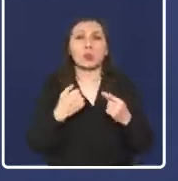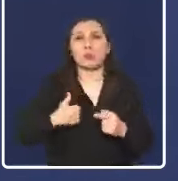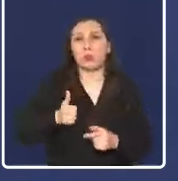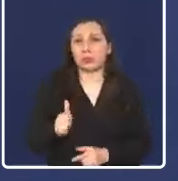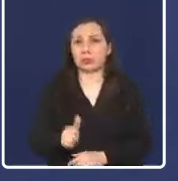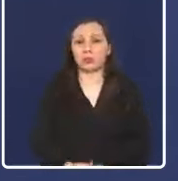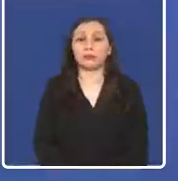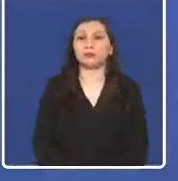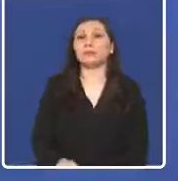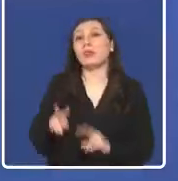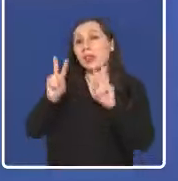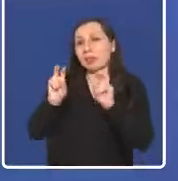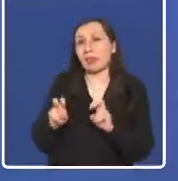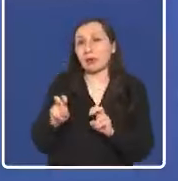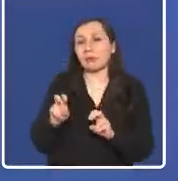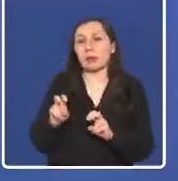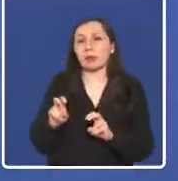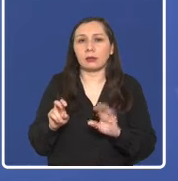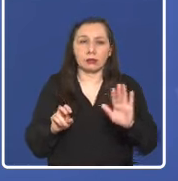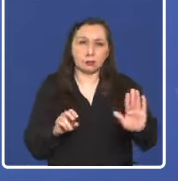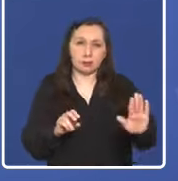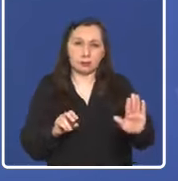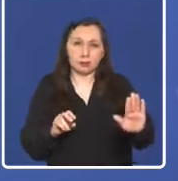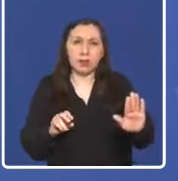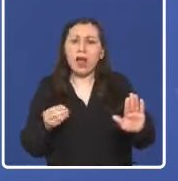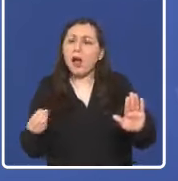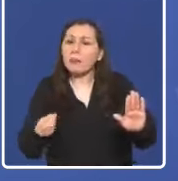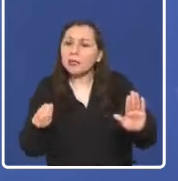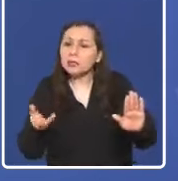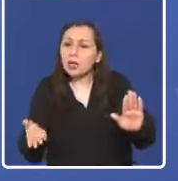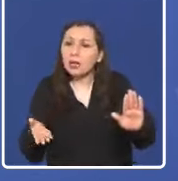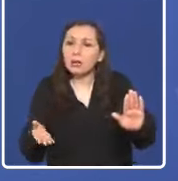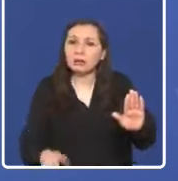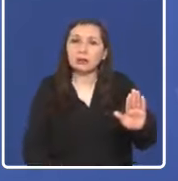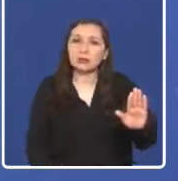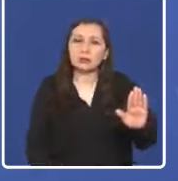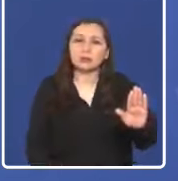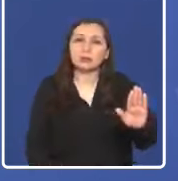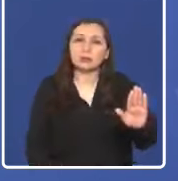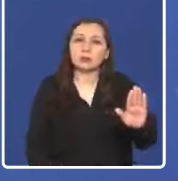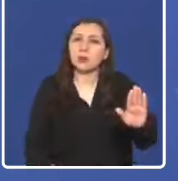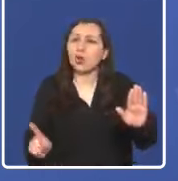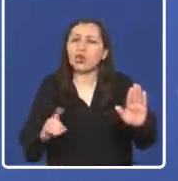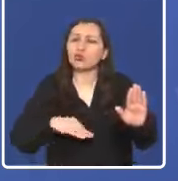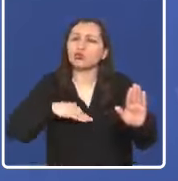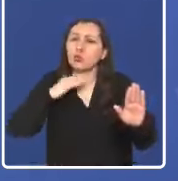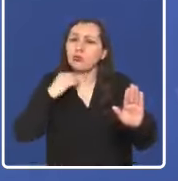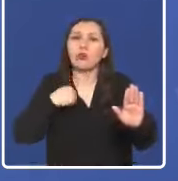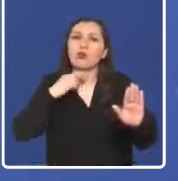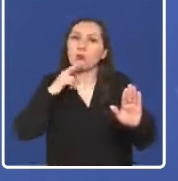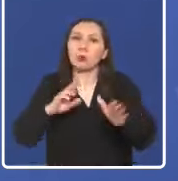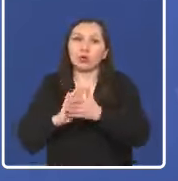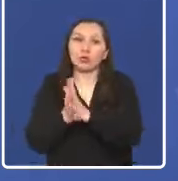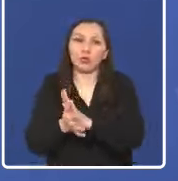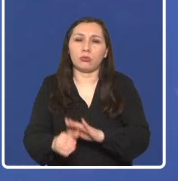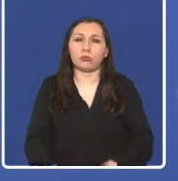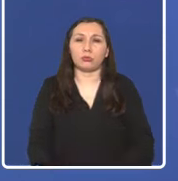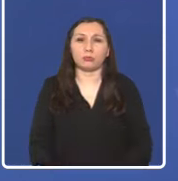Presidente, respecto a la jornada del 23... Espera, dame un segundo. ¿Qué pasa? No es suficiente. Voy a responder todo lo que haya que